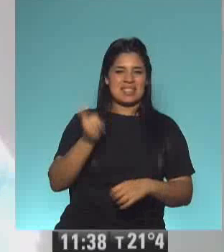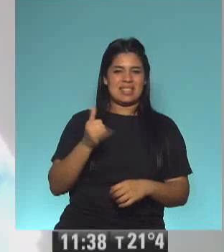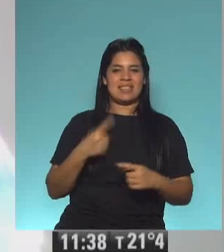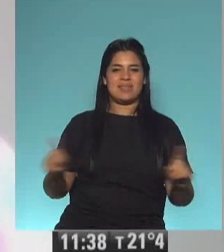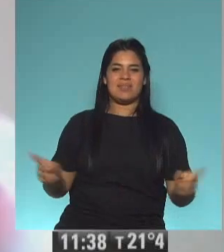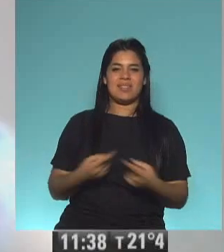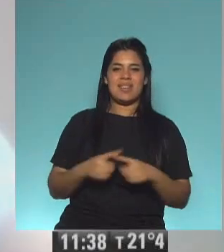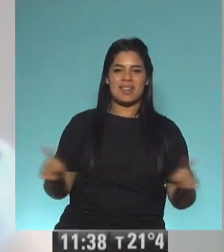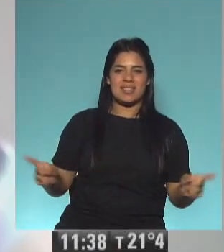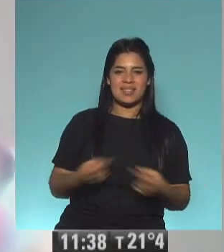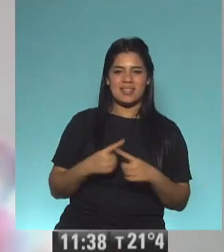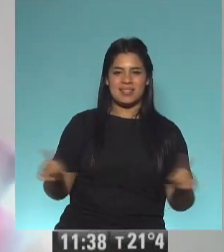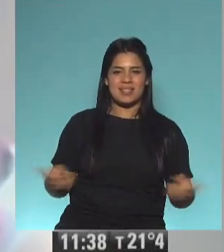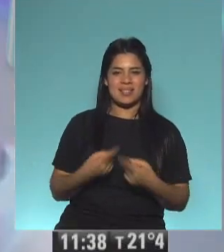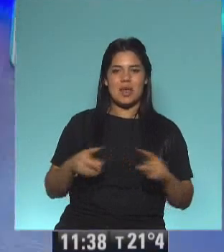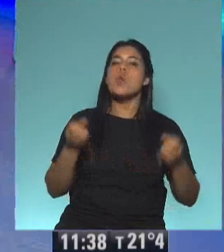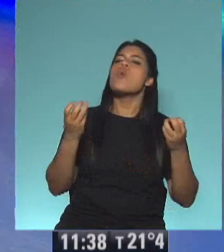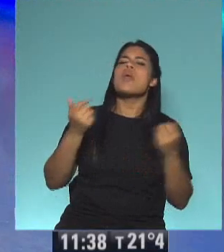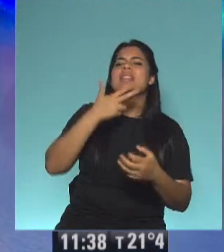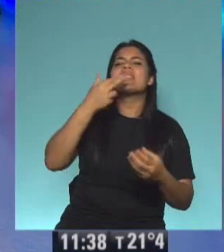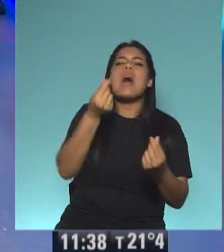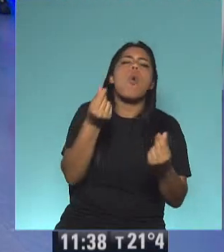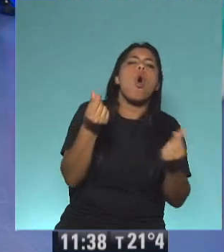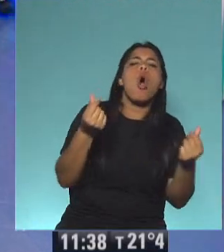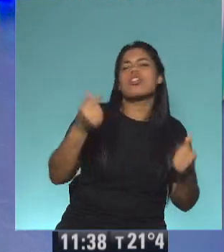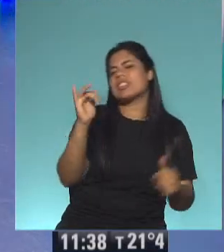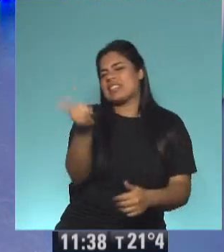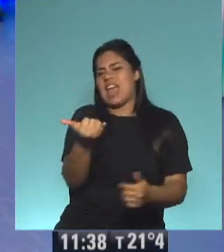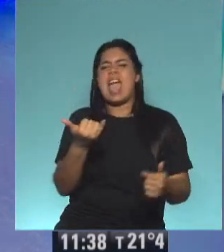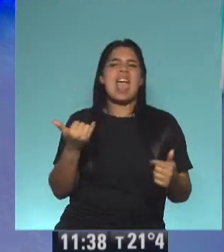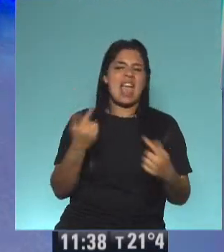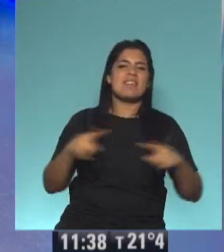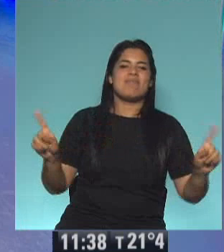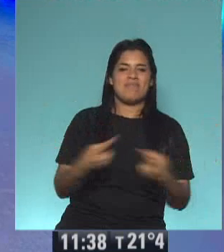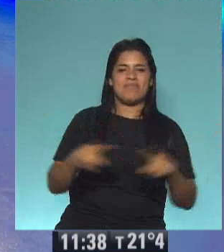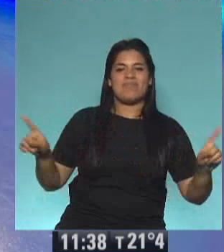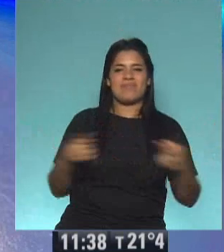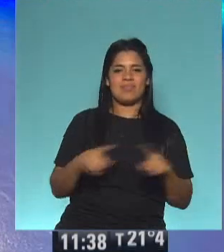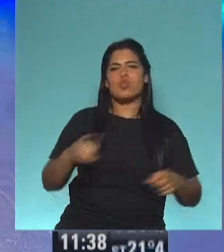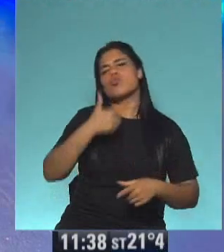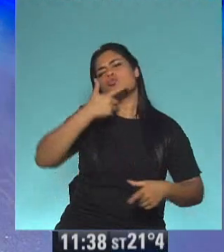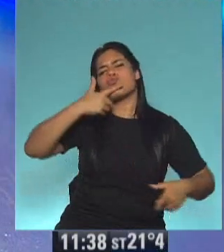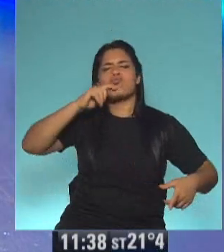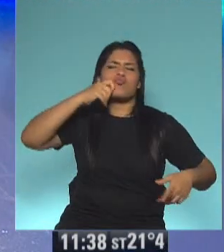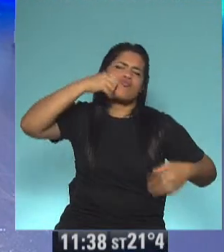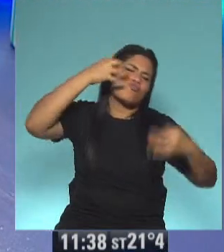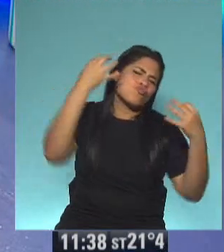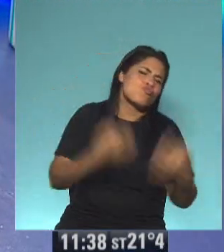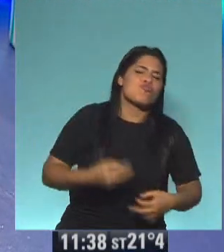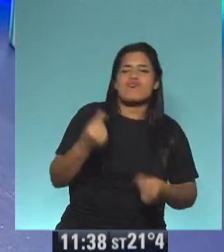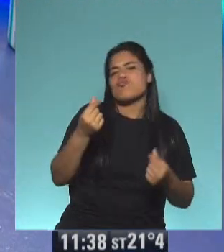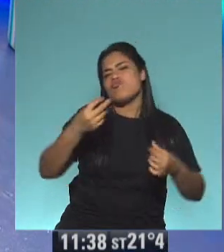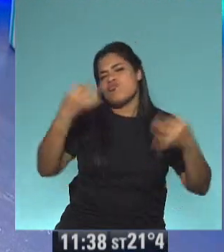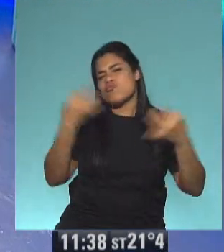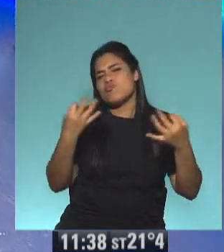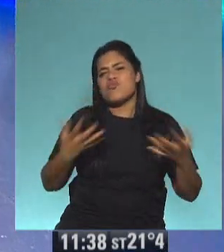¡Muy bien! ¡Espectacular! ¡Sabor! ¡Claro que sí! ¡Qué rico el pudín de limón! ¡Qué rico el tuquito! ¿Tenemos uno más? ¿Querés jugar vos, señor